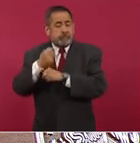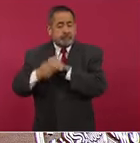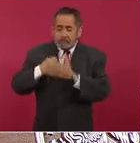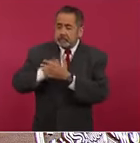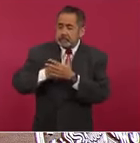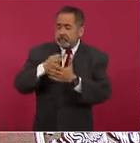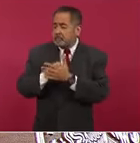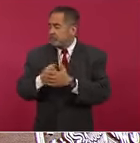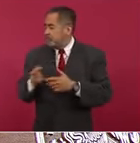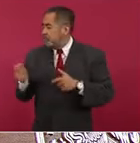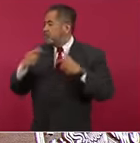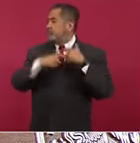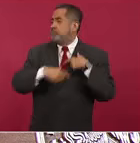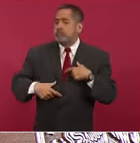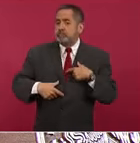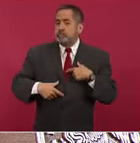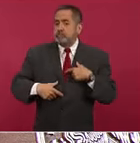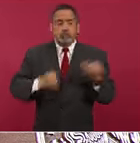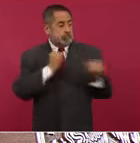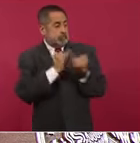para llegar y hacer lo mismo,